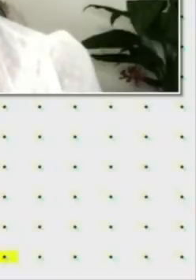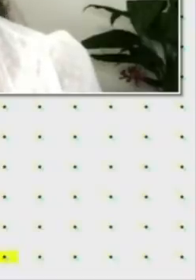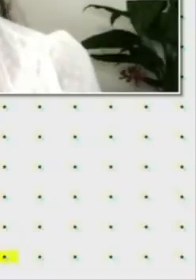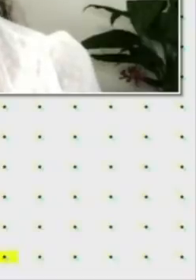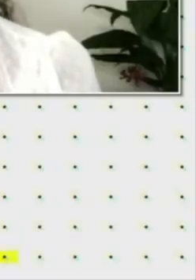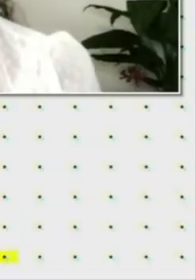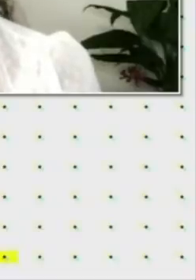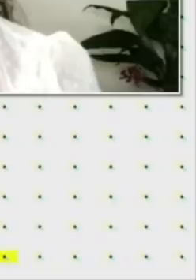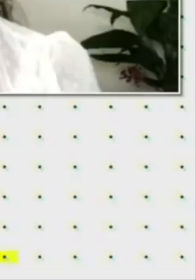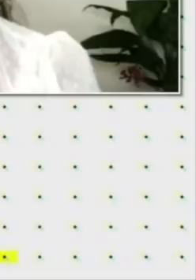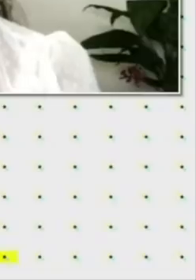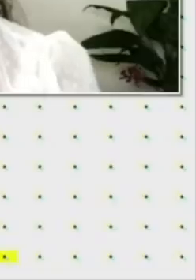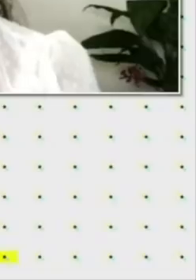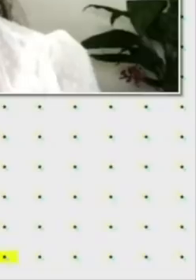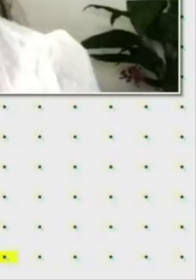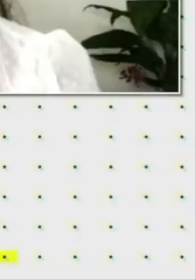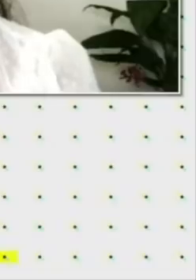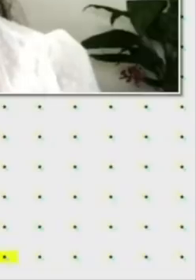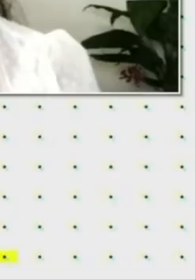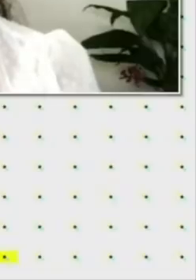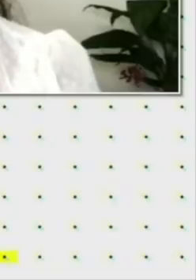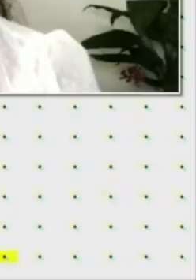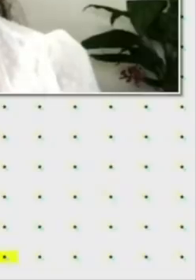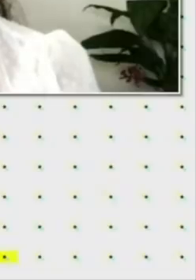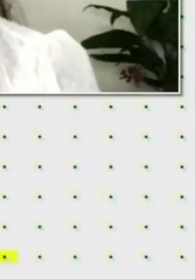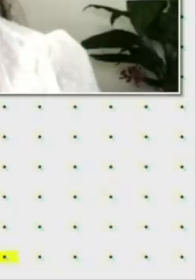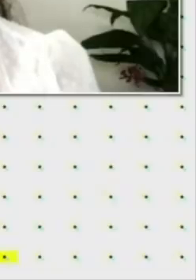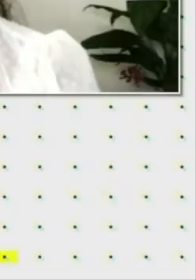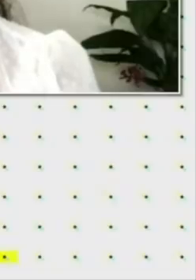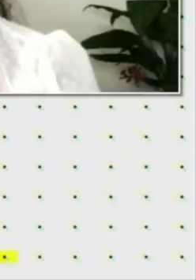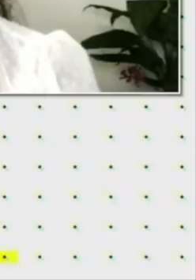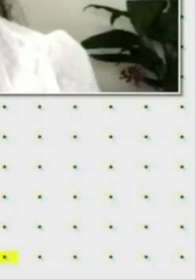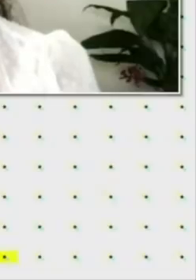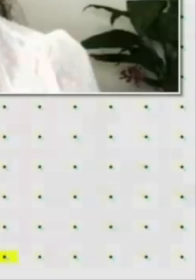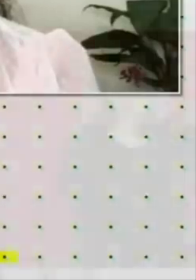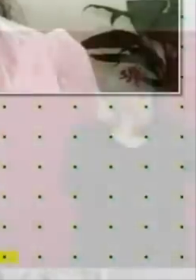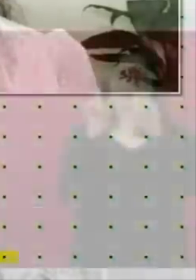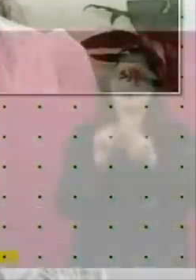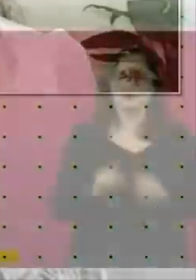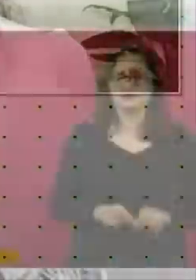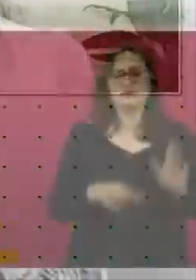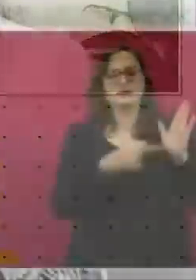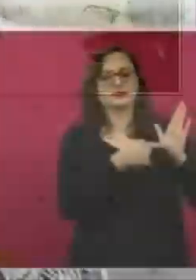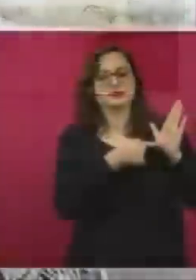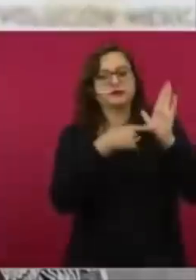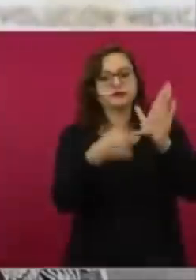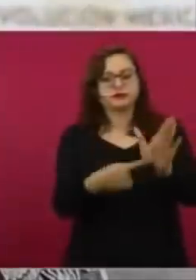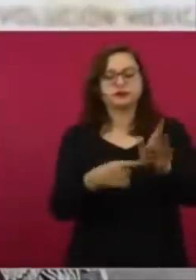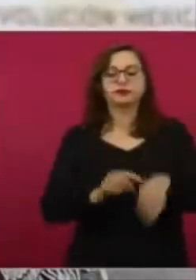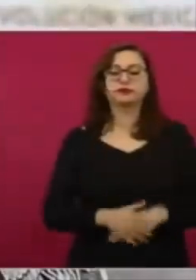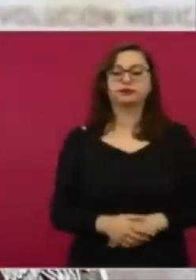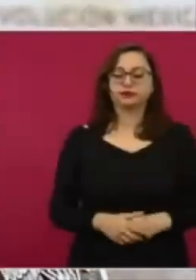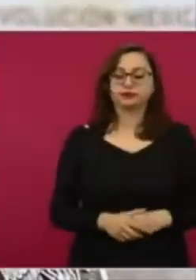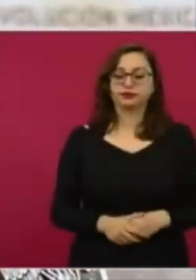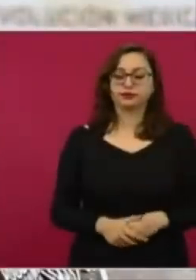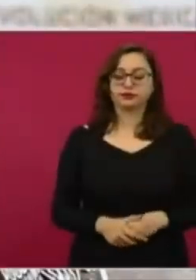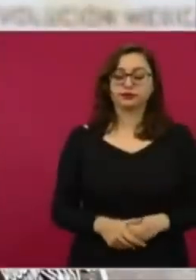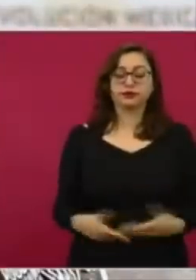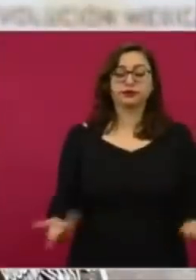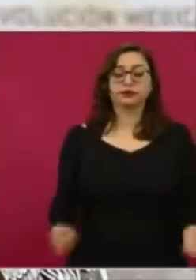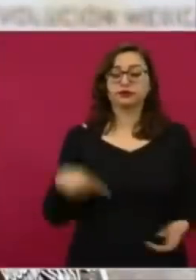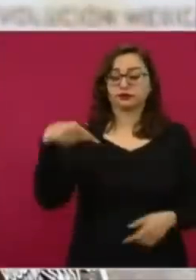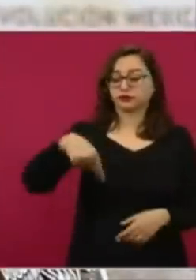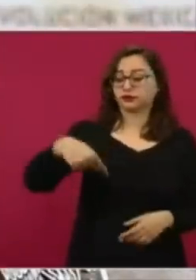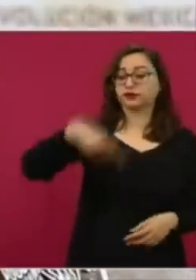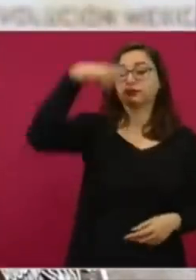Vamos a escuchar cómo lo dijo Hugo López-Gatell hoy por la mañana. Sintetizarlo. En este momento, en